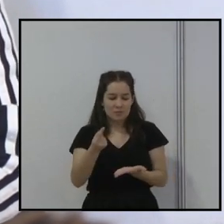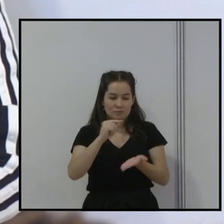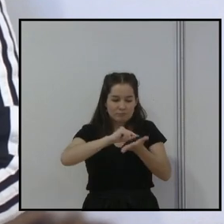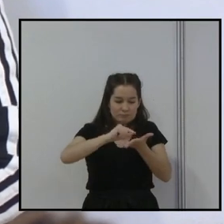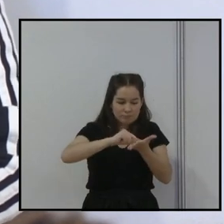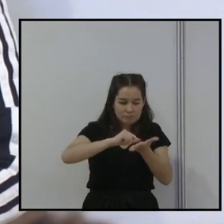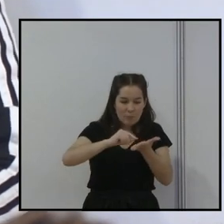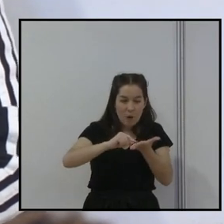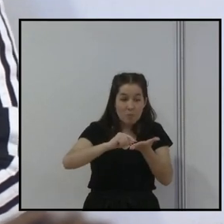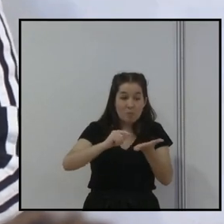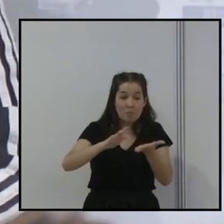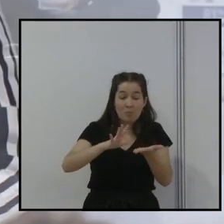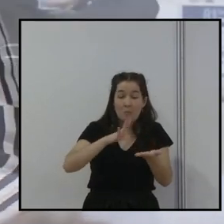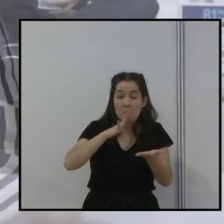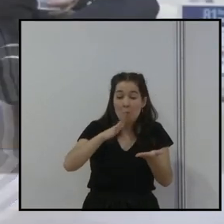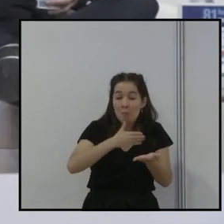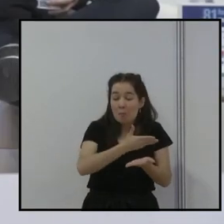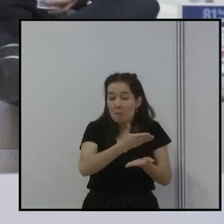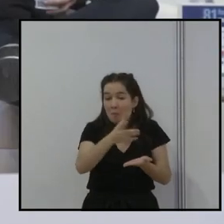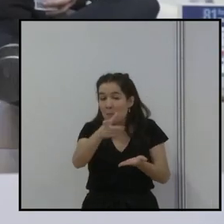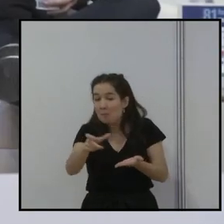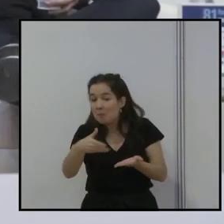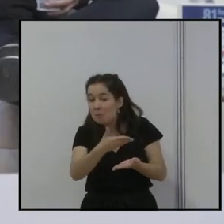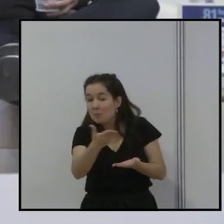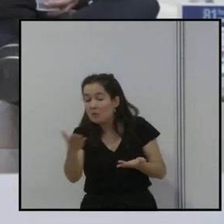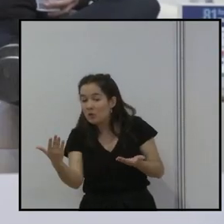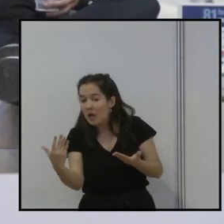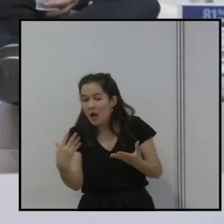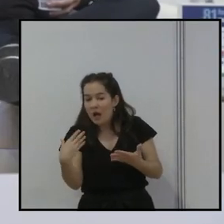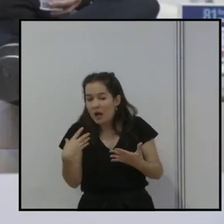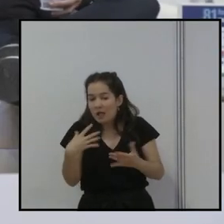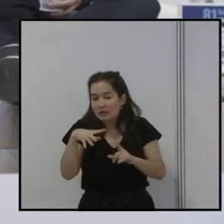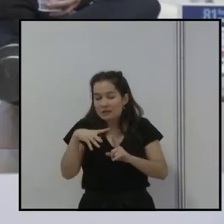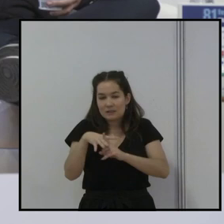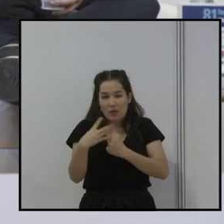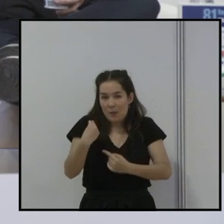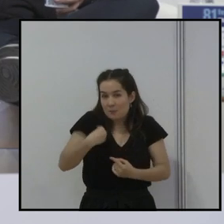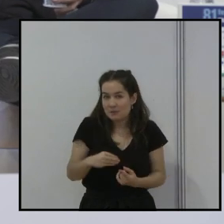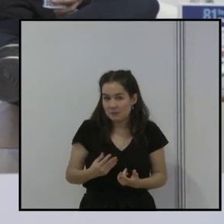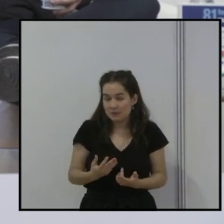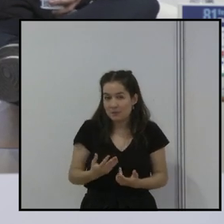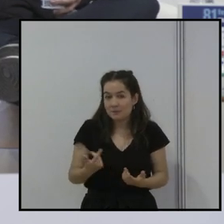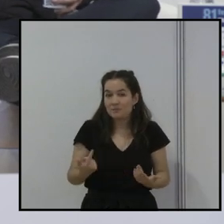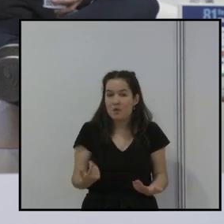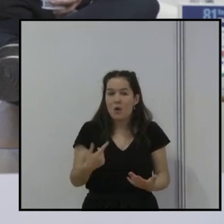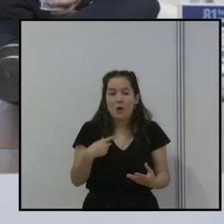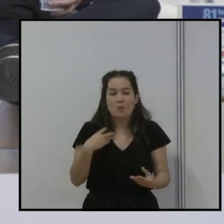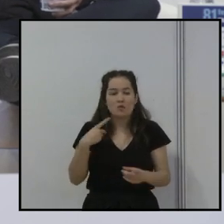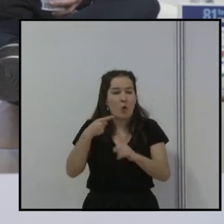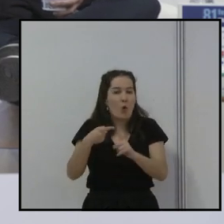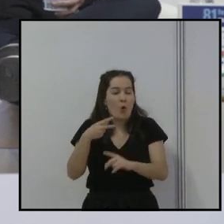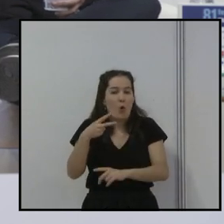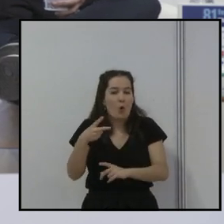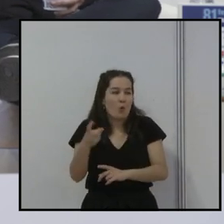escribes por si alguien está justo en el momento en el que tú estabas cuando lo necesitaba. Y ahora lo que me estoy encontrando es que sirve para otras cosas. Hay gente que de repente me ha dicho